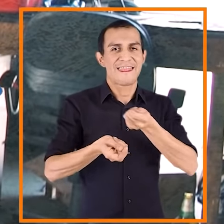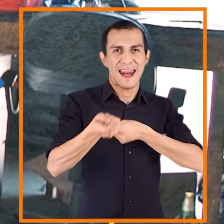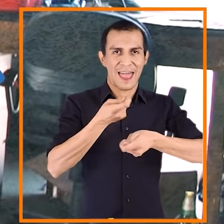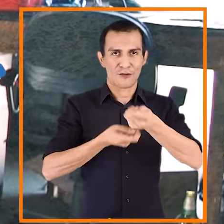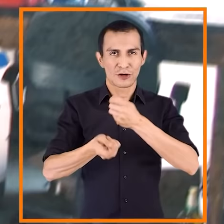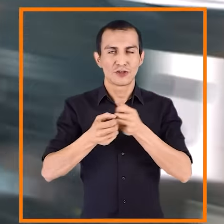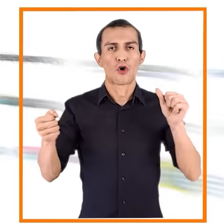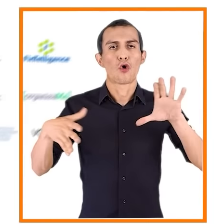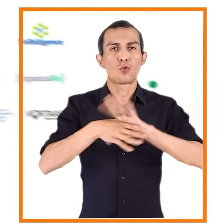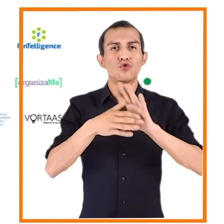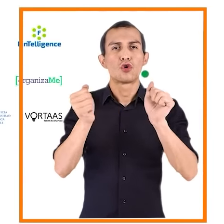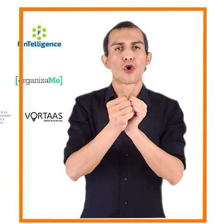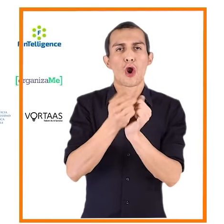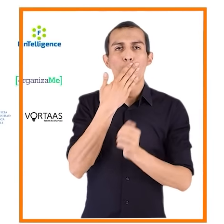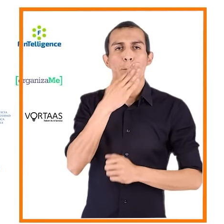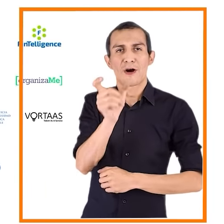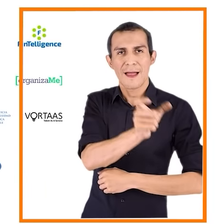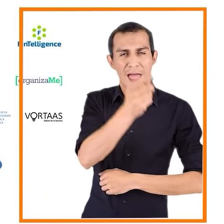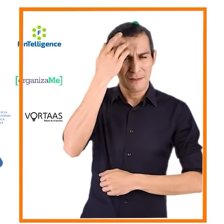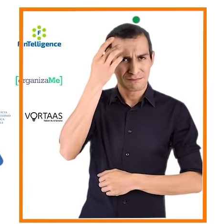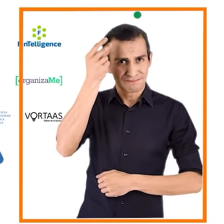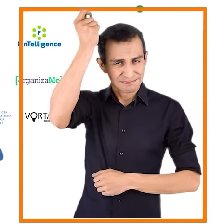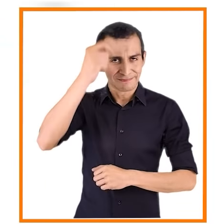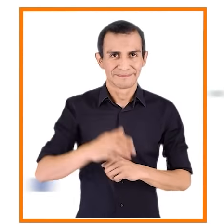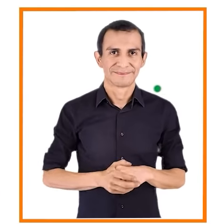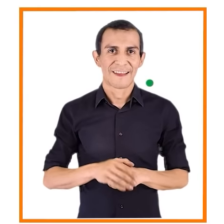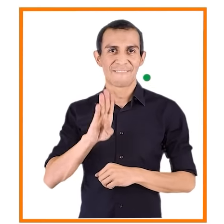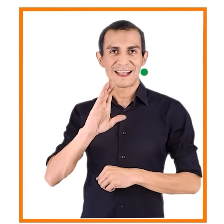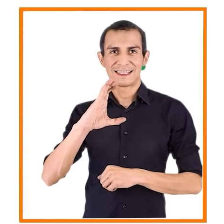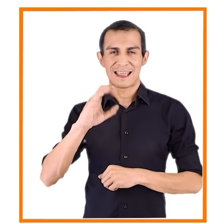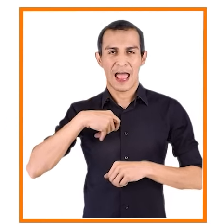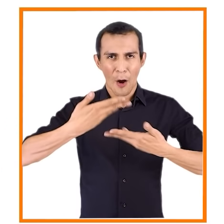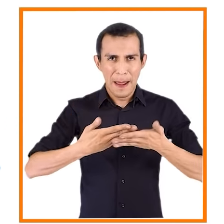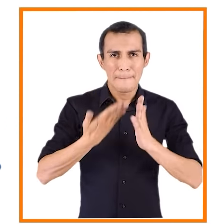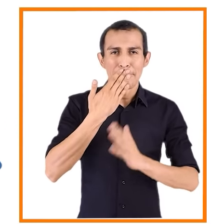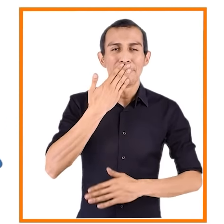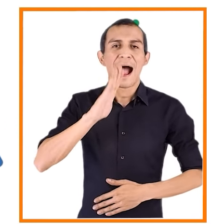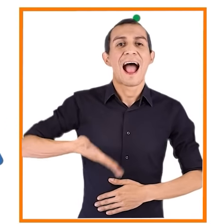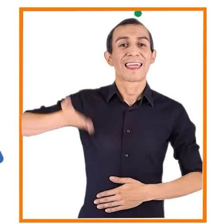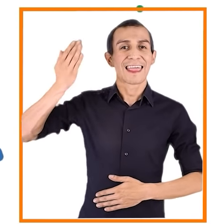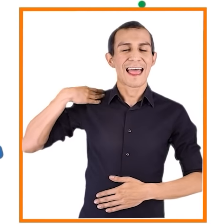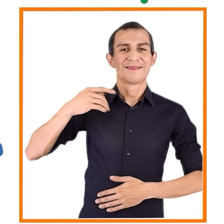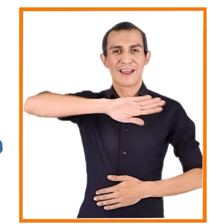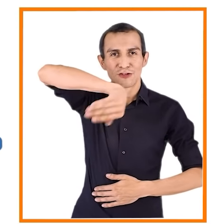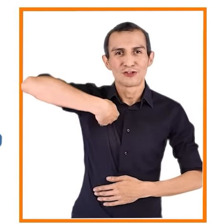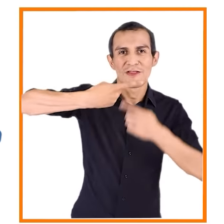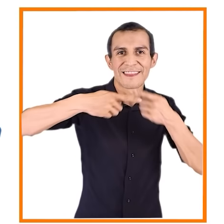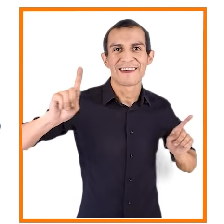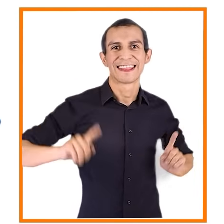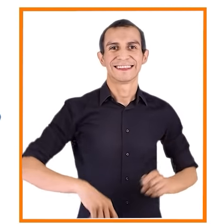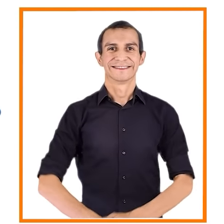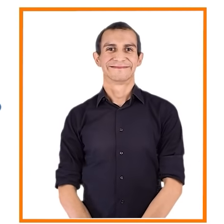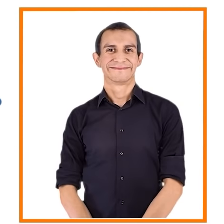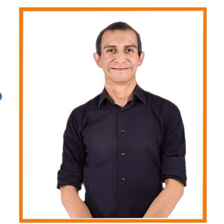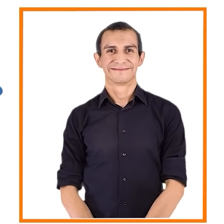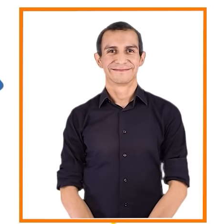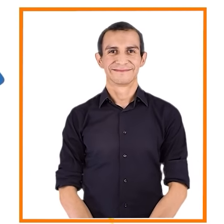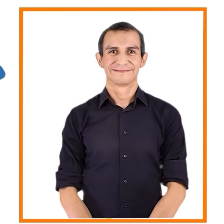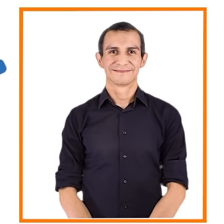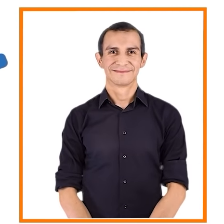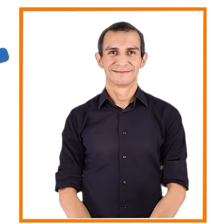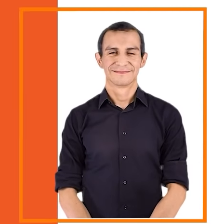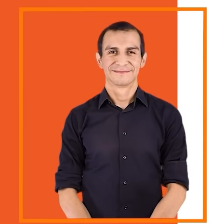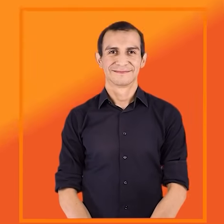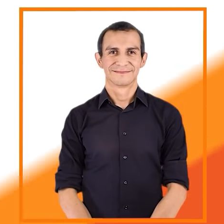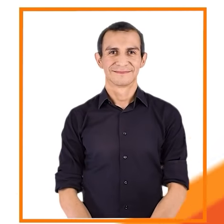de negocios, junto con los mejores expertos. BCI, ahora más que nunca, seamos diferentes.